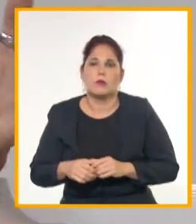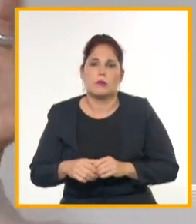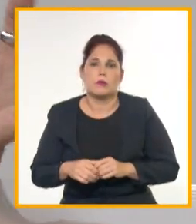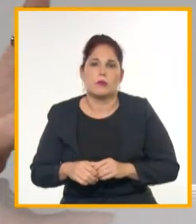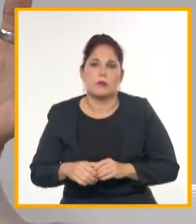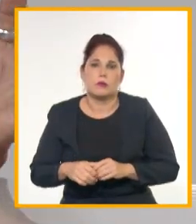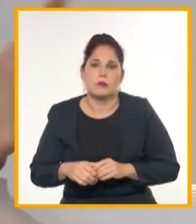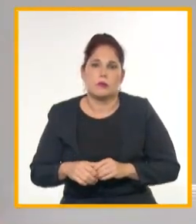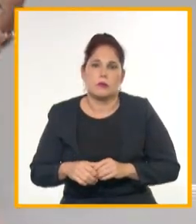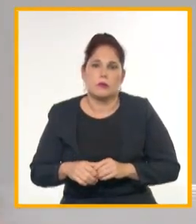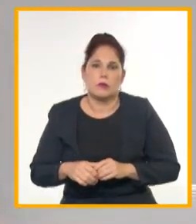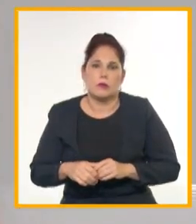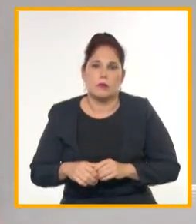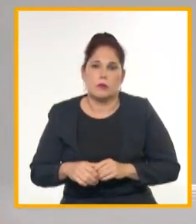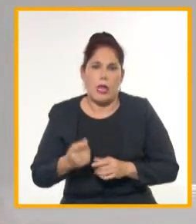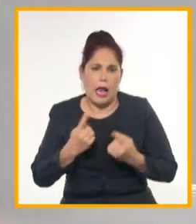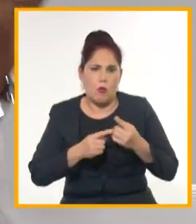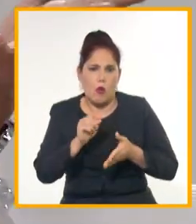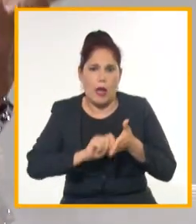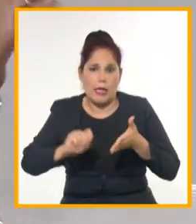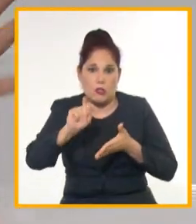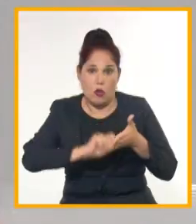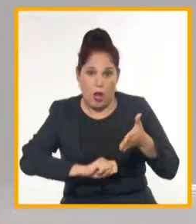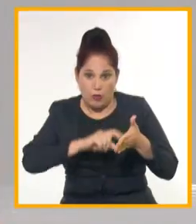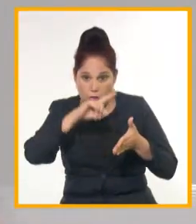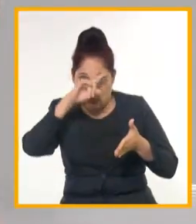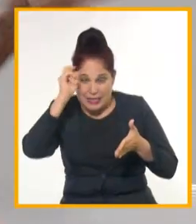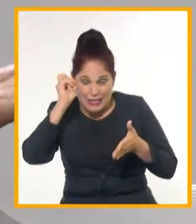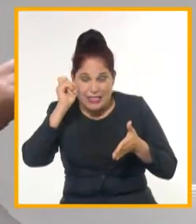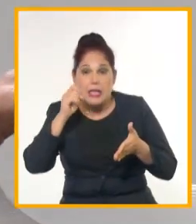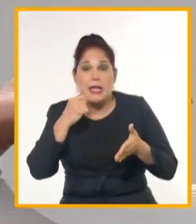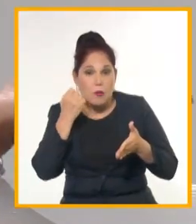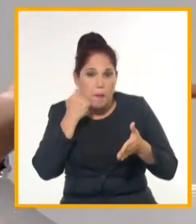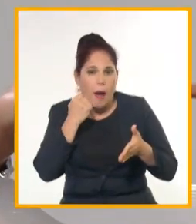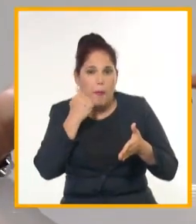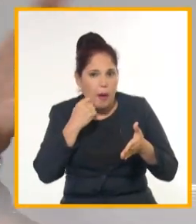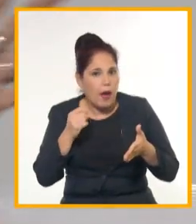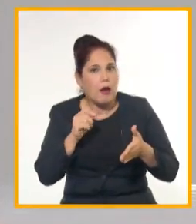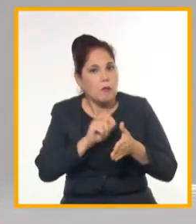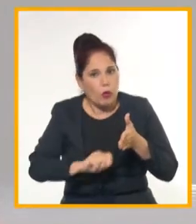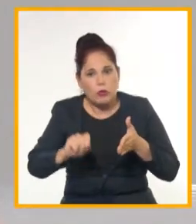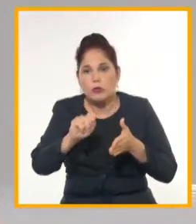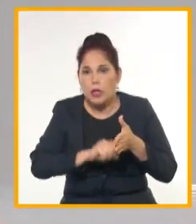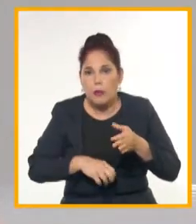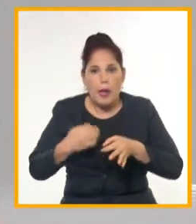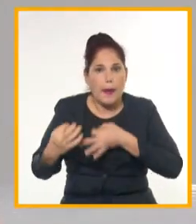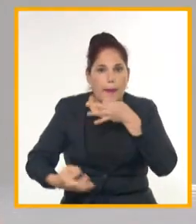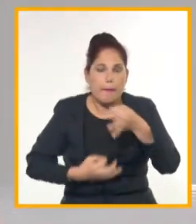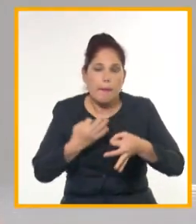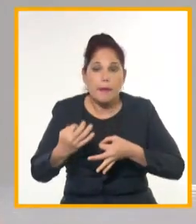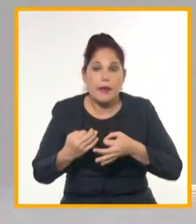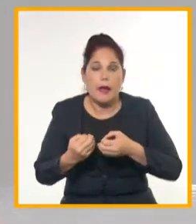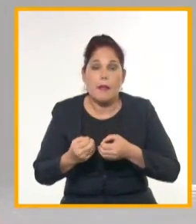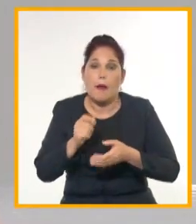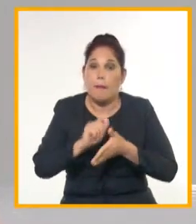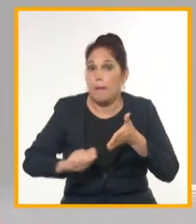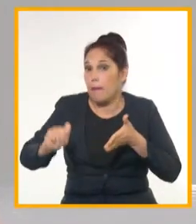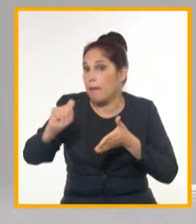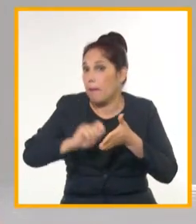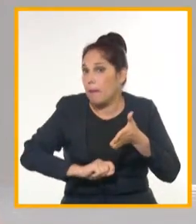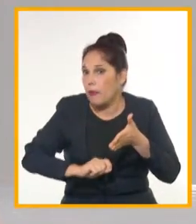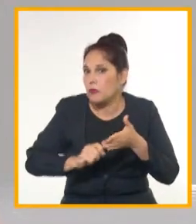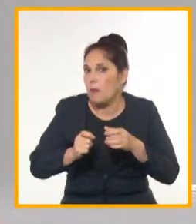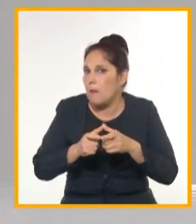sectores que ya lo votaron, que son los sectores de la derecha, los sectores de la burguesía como él, pero no está